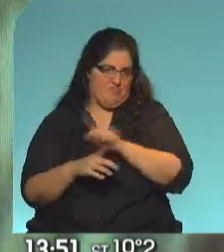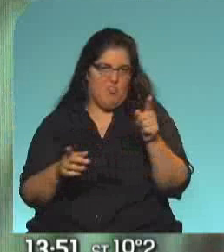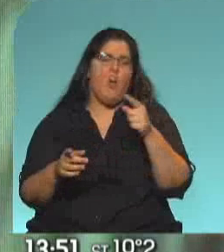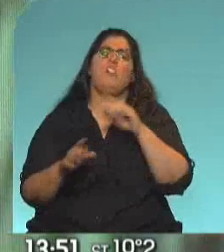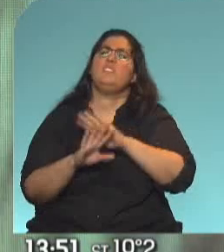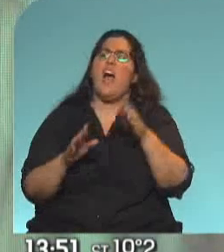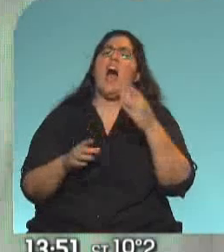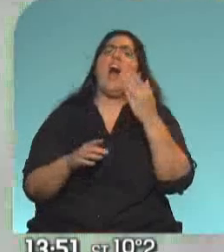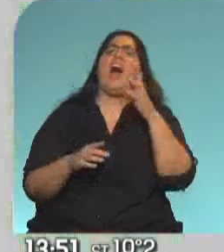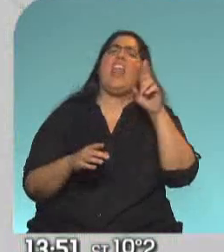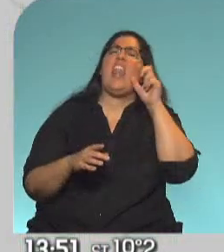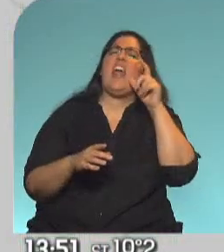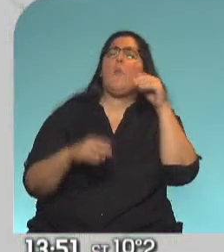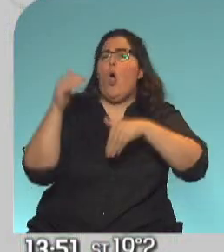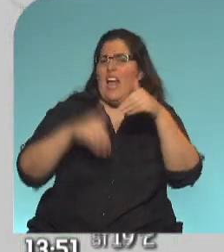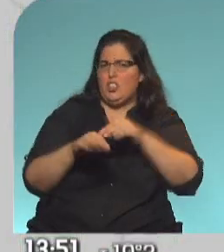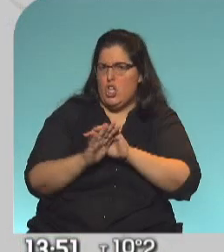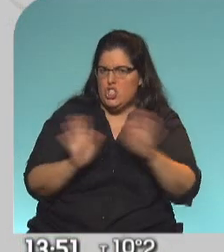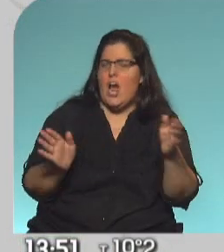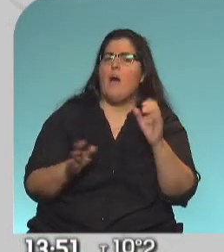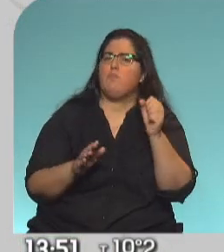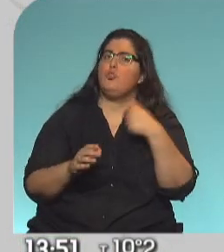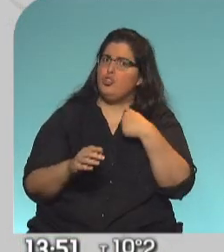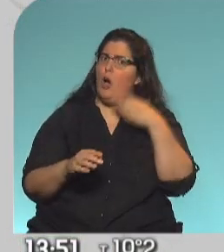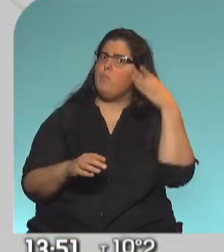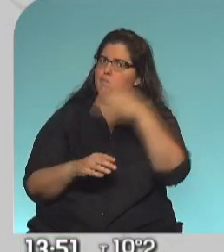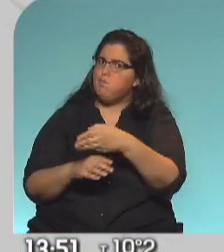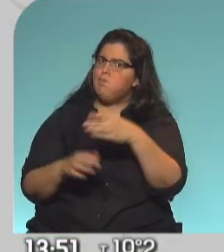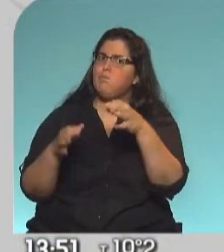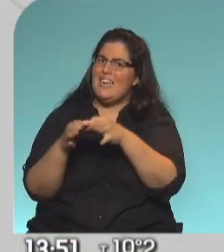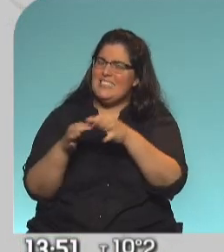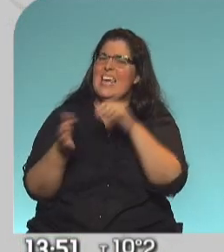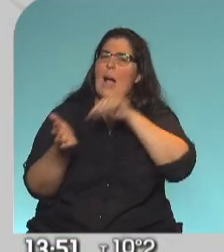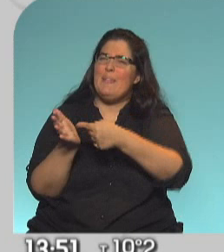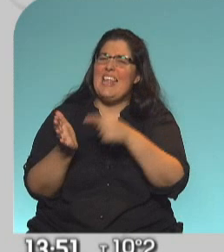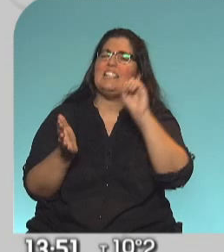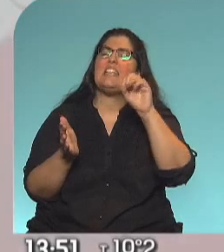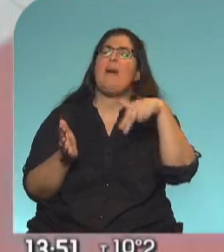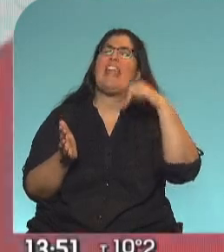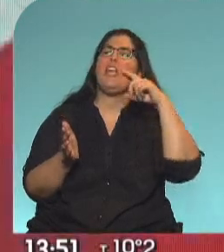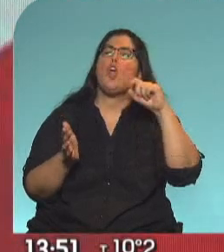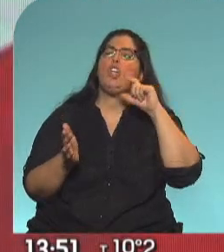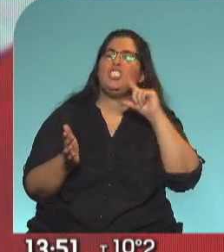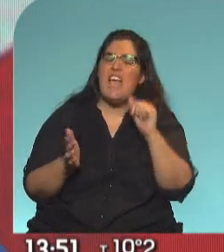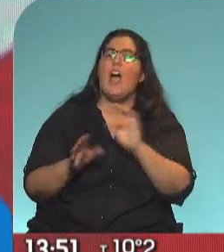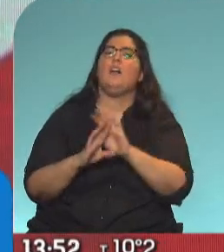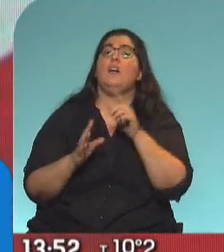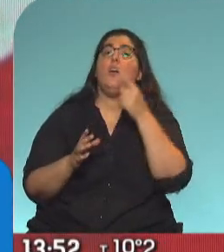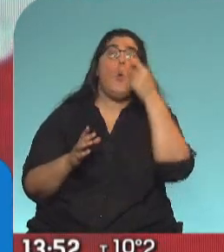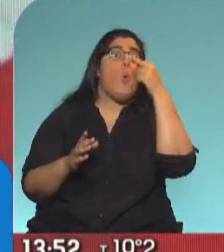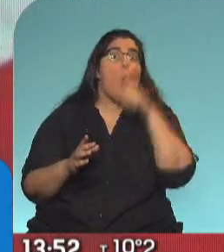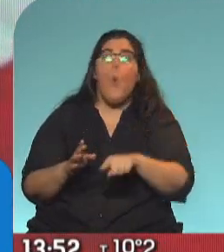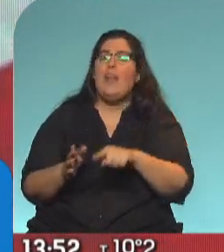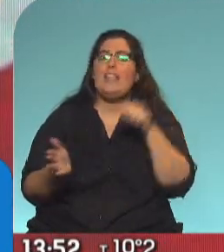en 2004. Una votación, Yo estuve, ¿sabes, Ayelén, en Chipre, en la capital que se llama Nicosia, y que es la última capital del